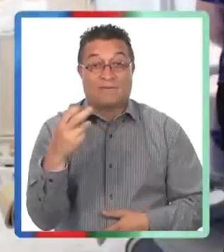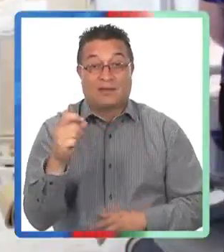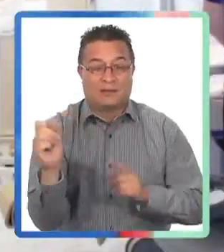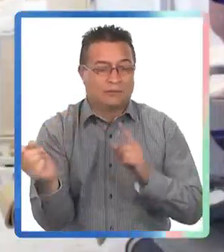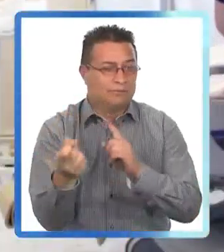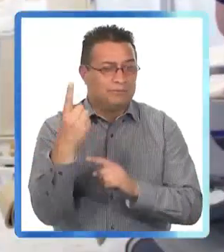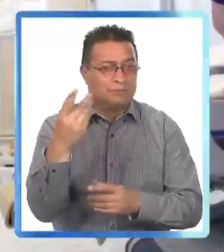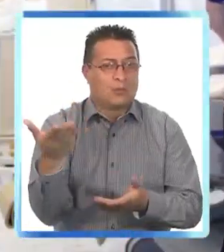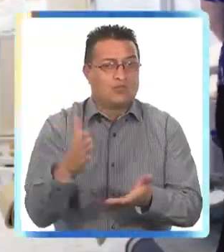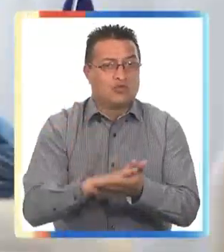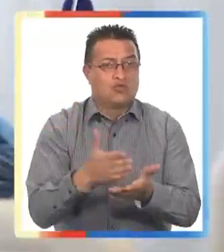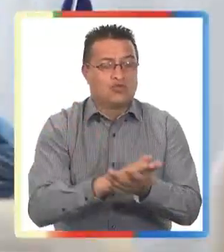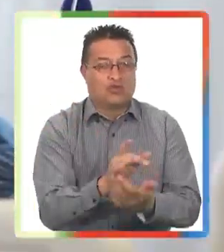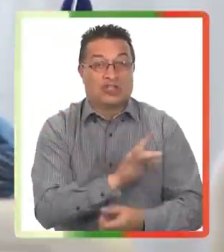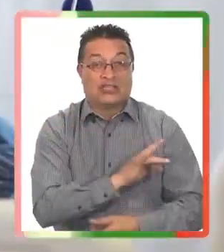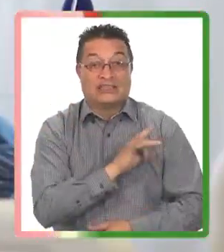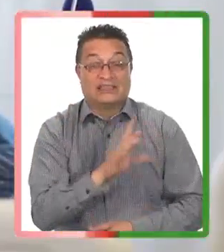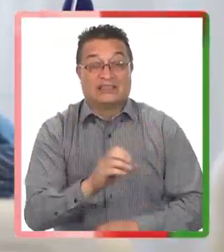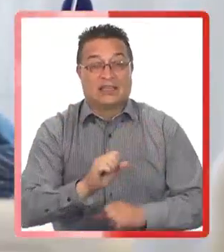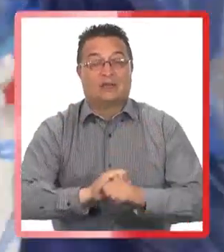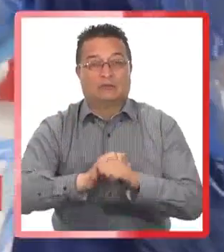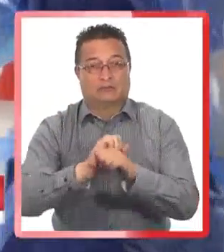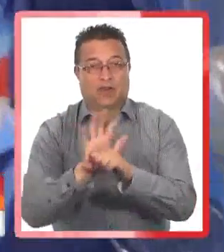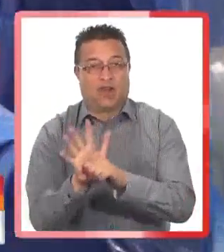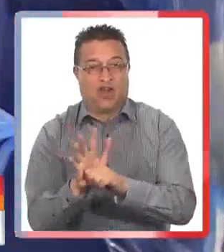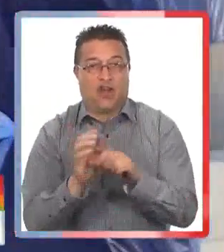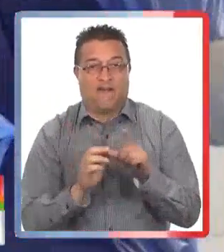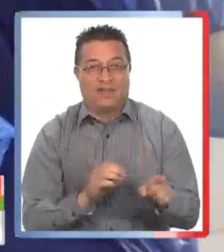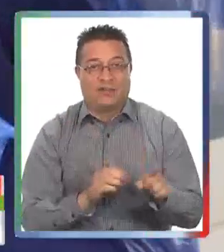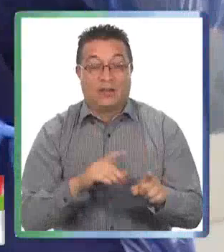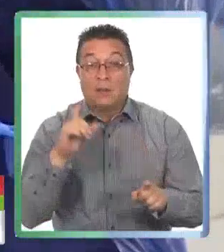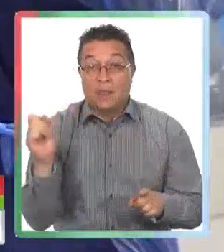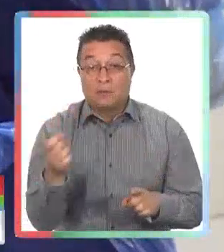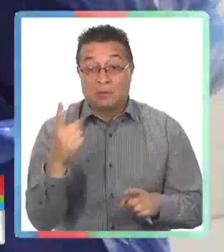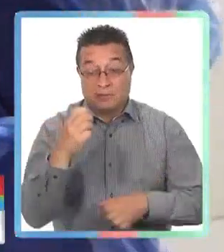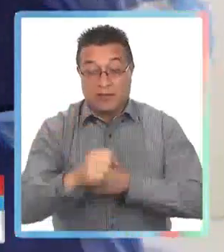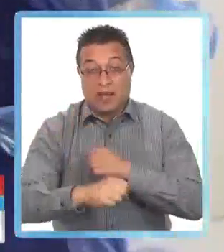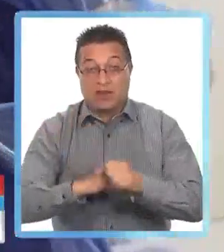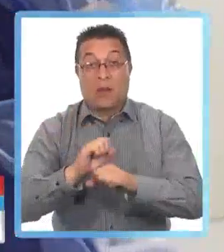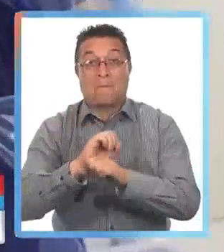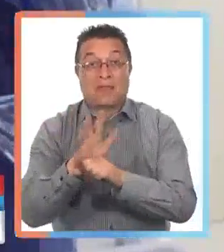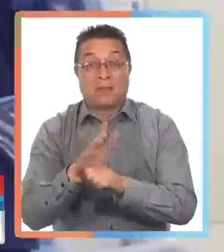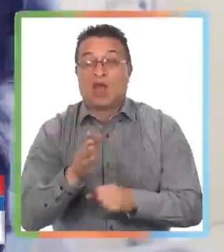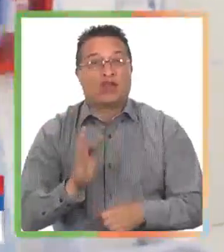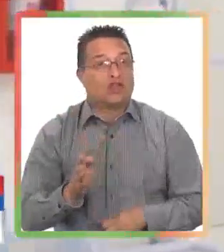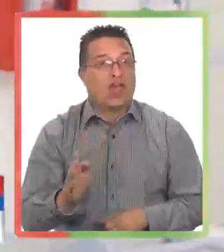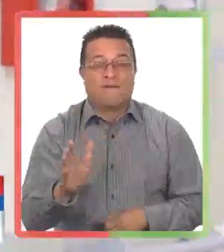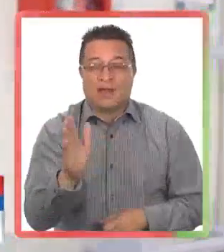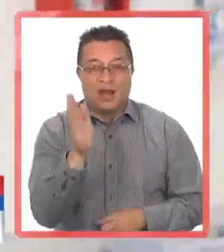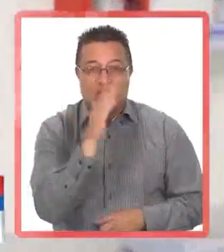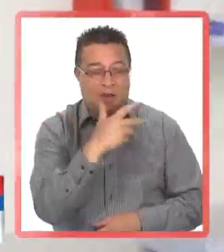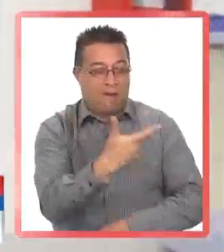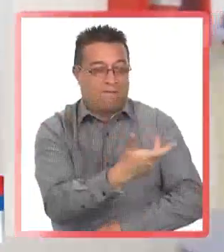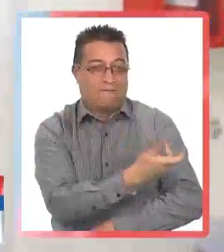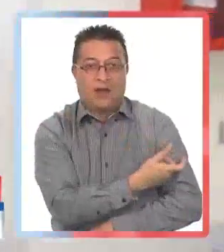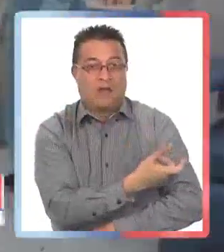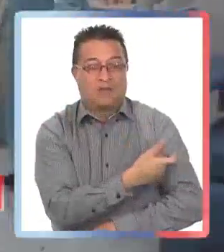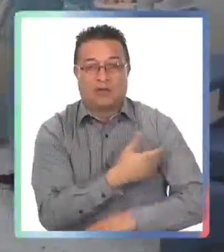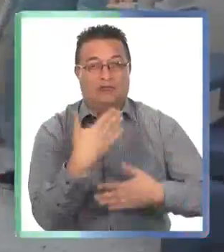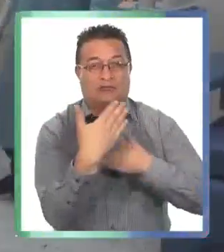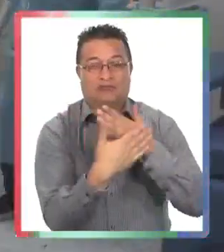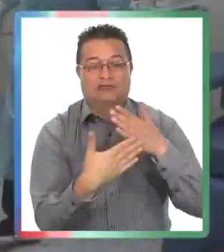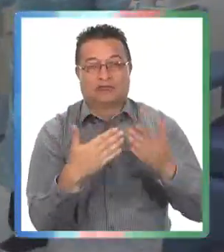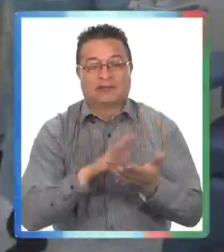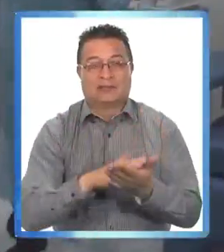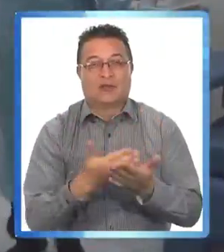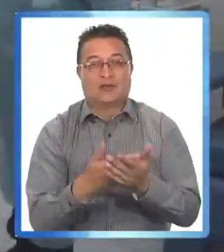la principal causa de muerte en Chile fue el COVID-19. Era el primer año de pandemia y todavía no llegaban las vacunas a